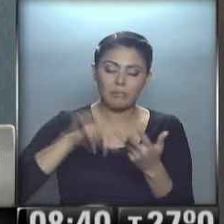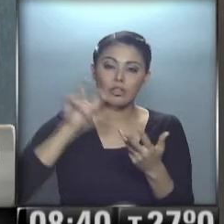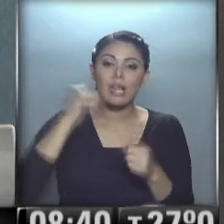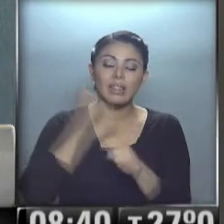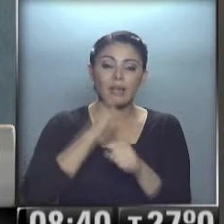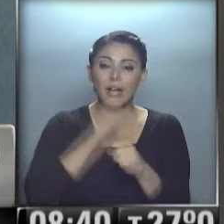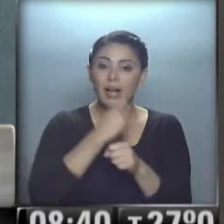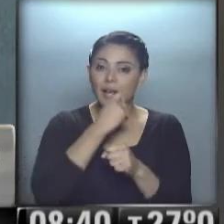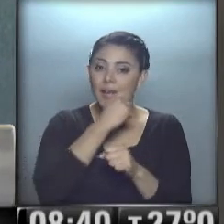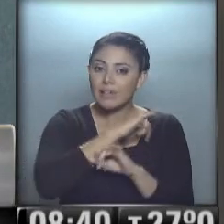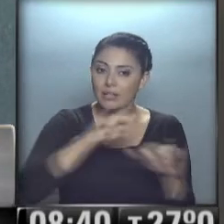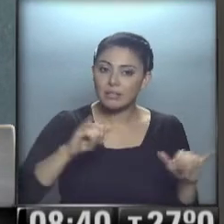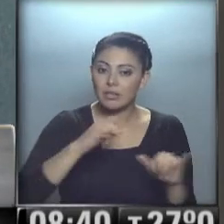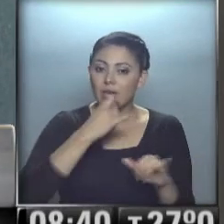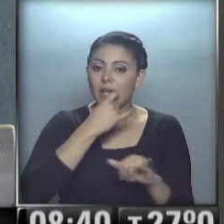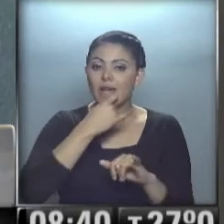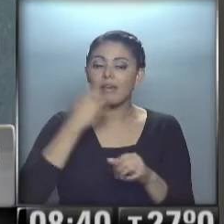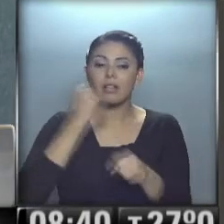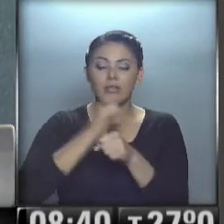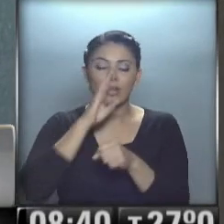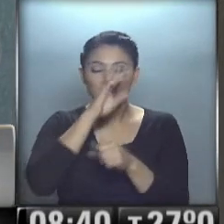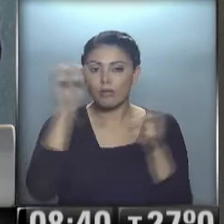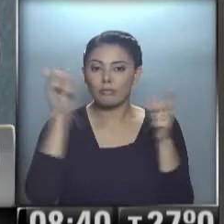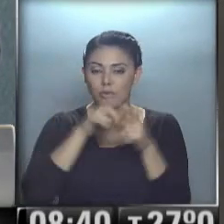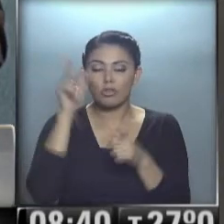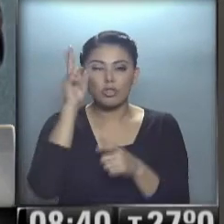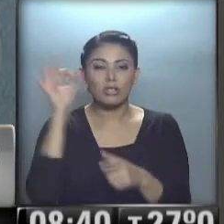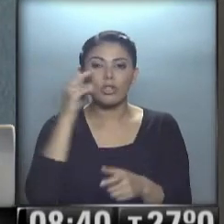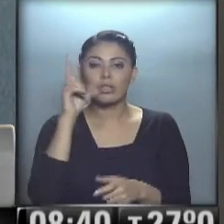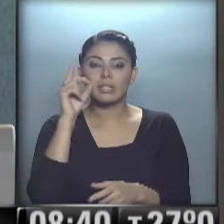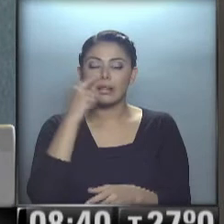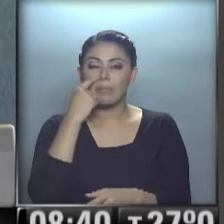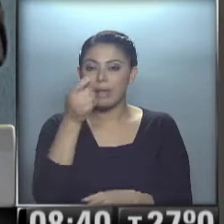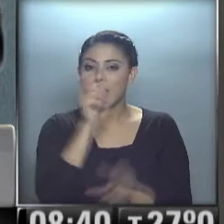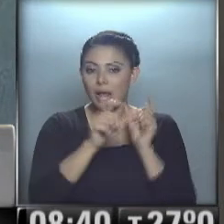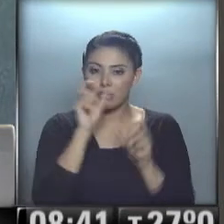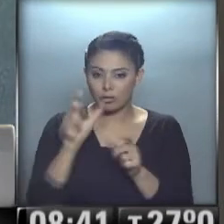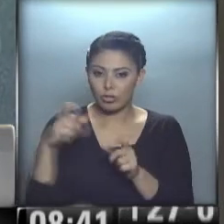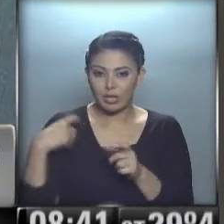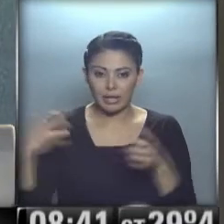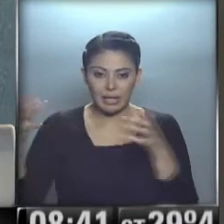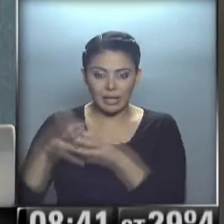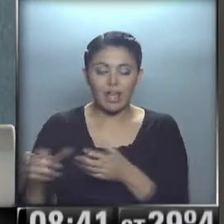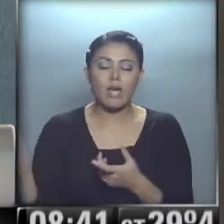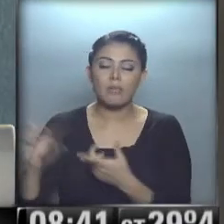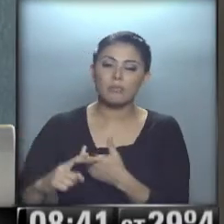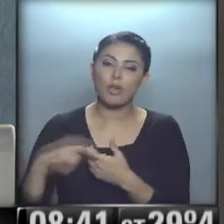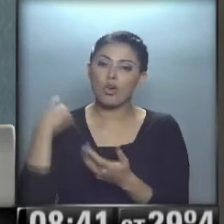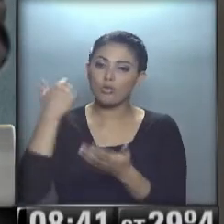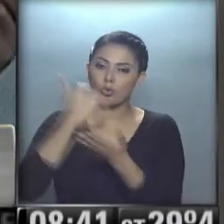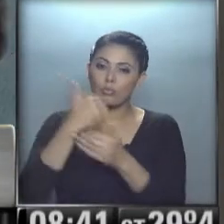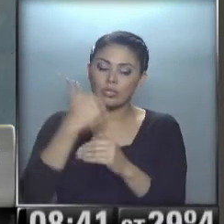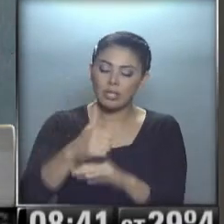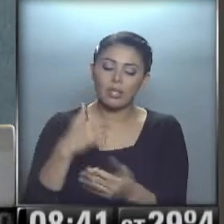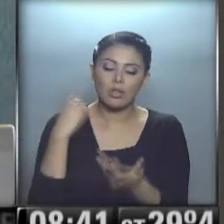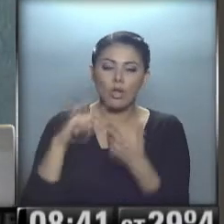plantearle claramente reducción de informalidad laboral, 830.000 personas con corresponsabilidad gremial, con subsidio a las contribuciones